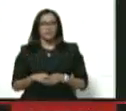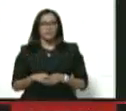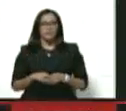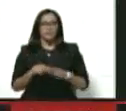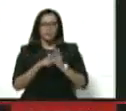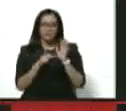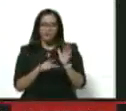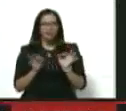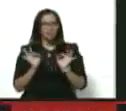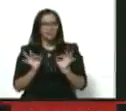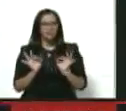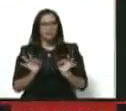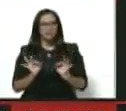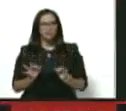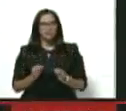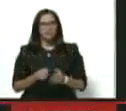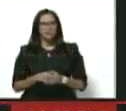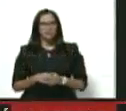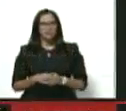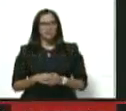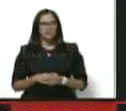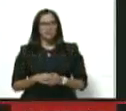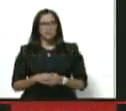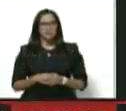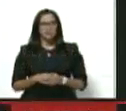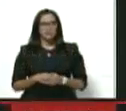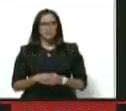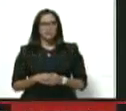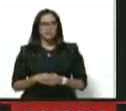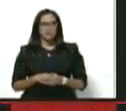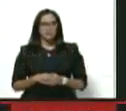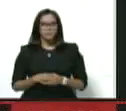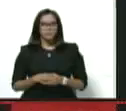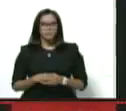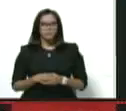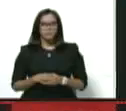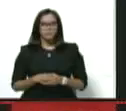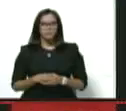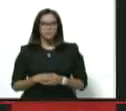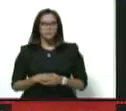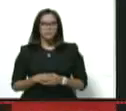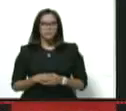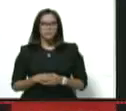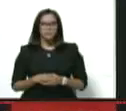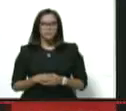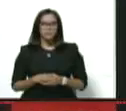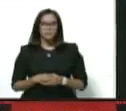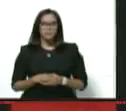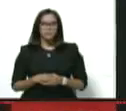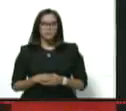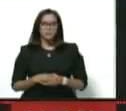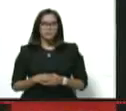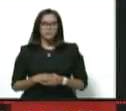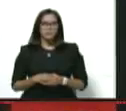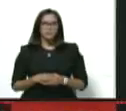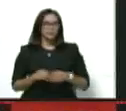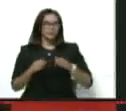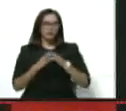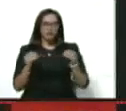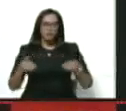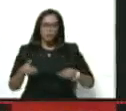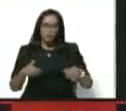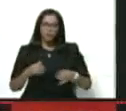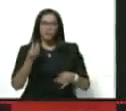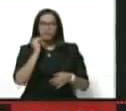todo para el futuro. Porque toda esta puerta es para esa juventud, es para esa muchacha, ese muchacho que